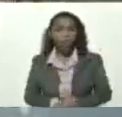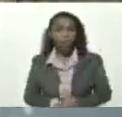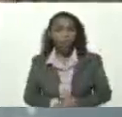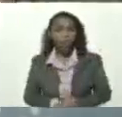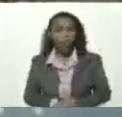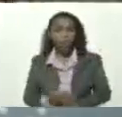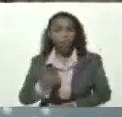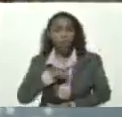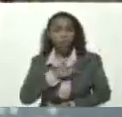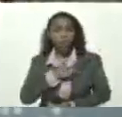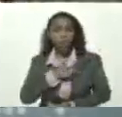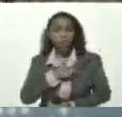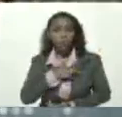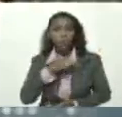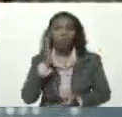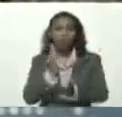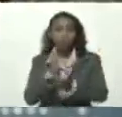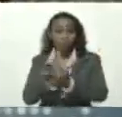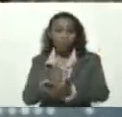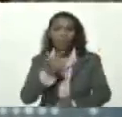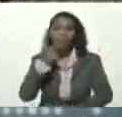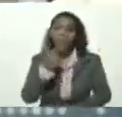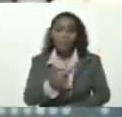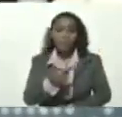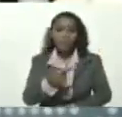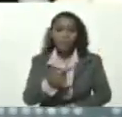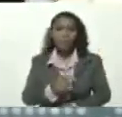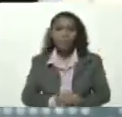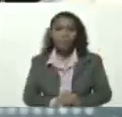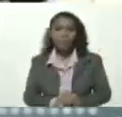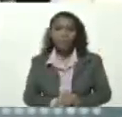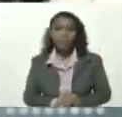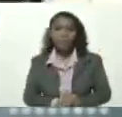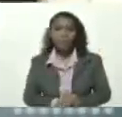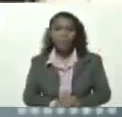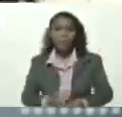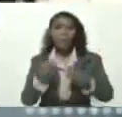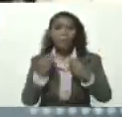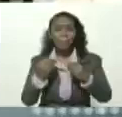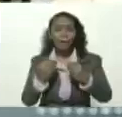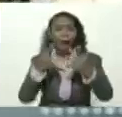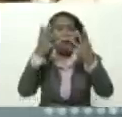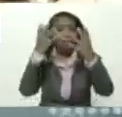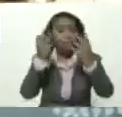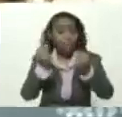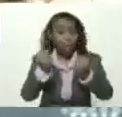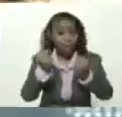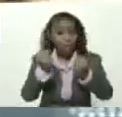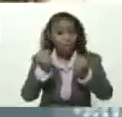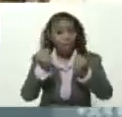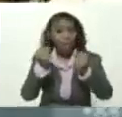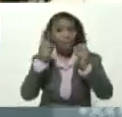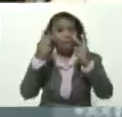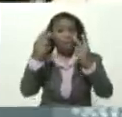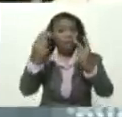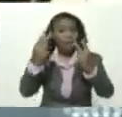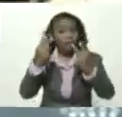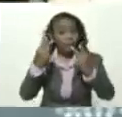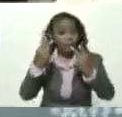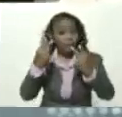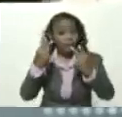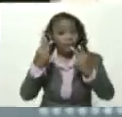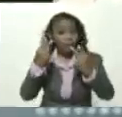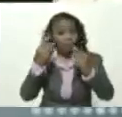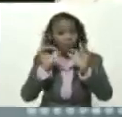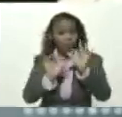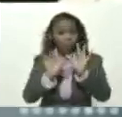Nosotros siempre lo decimos para que se entienda y se mida la magnitud de